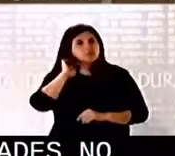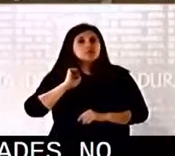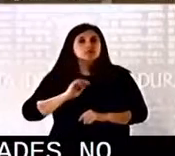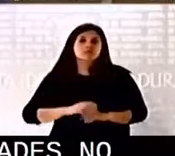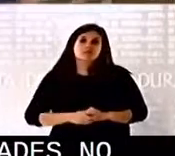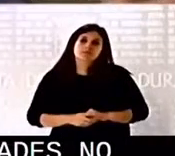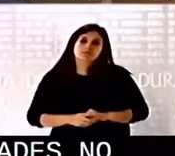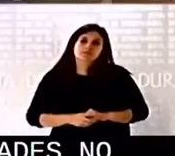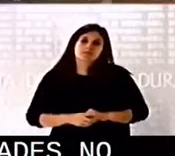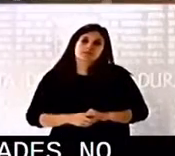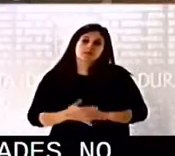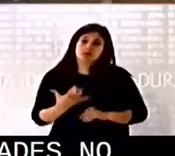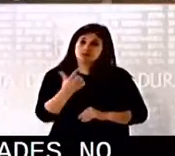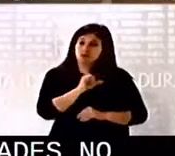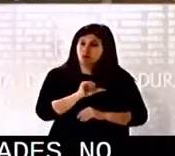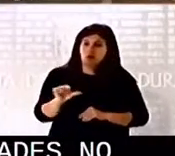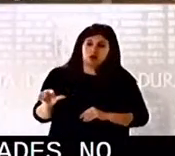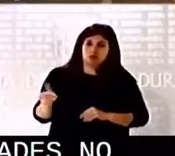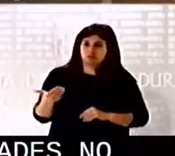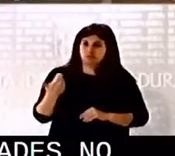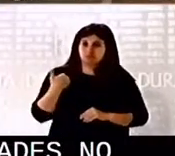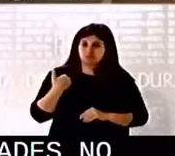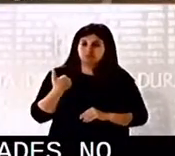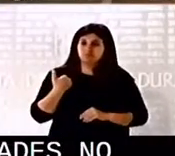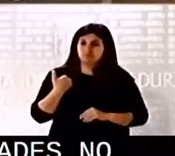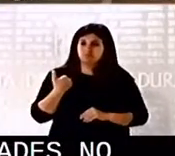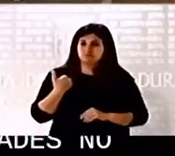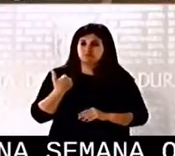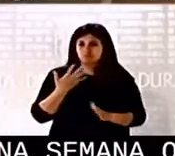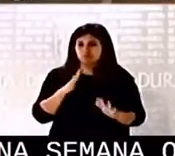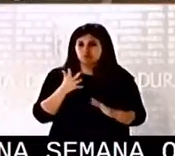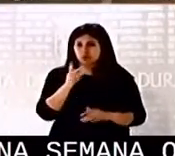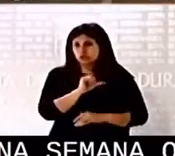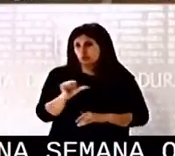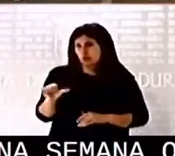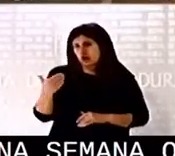Si hace una semana o semana y media,